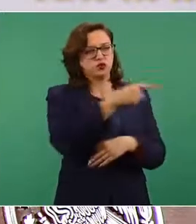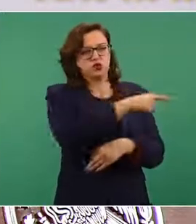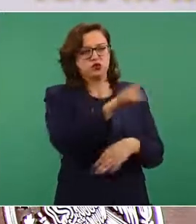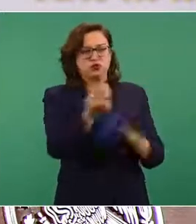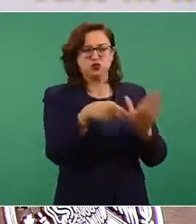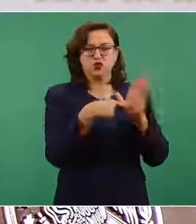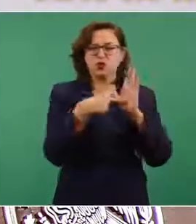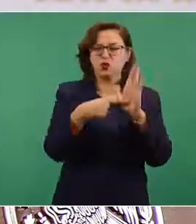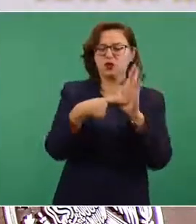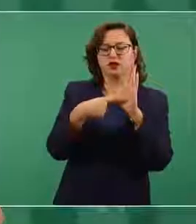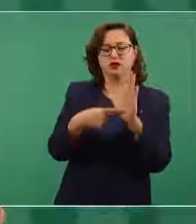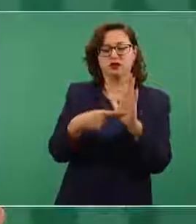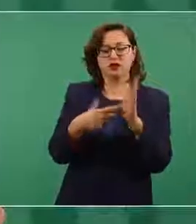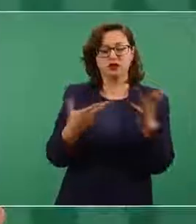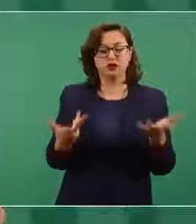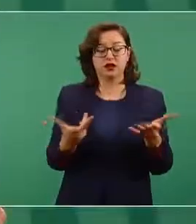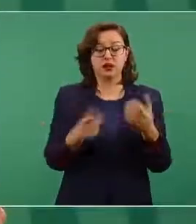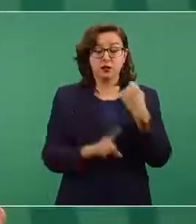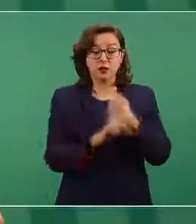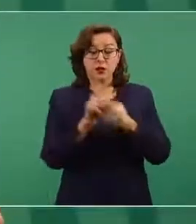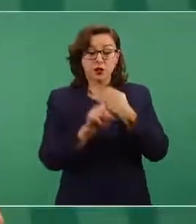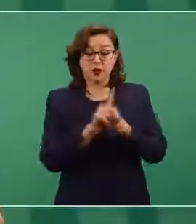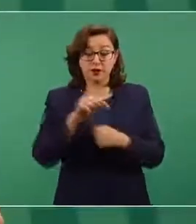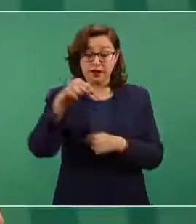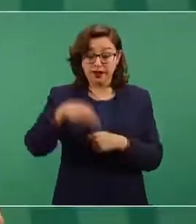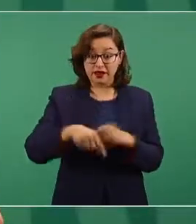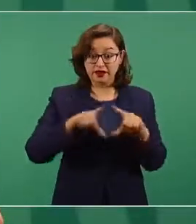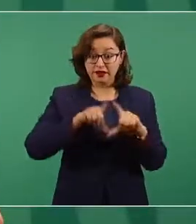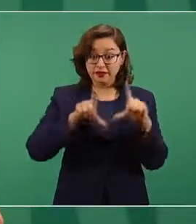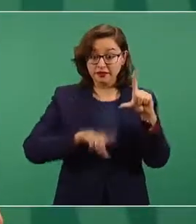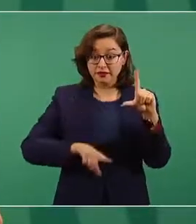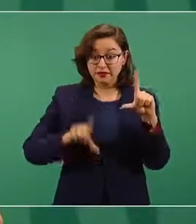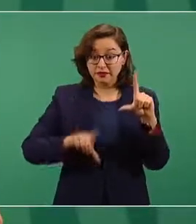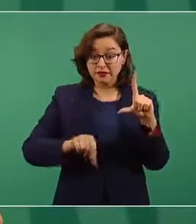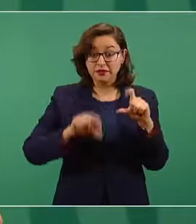pero no solo en México, en el mundo.